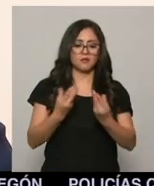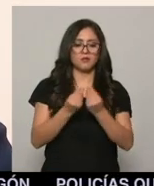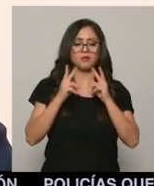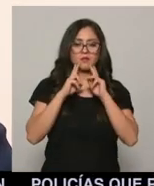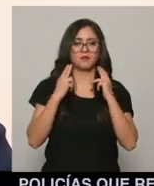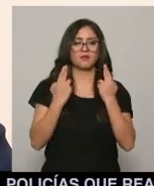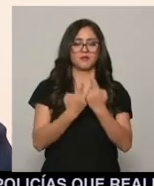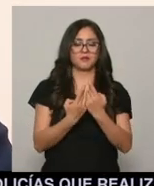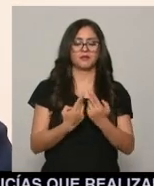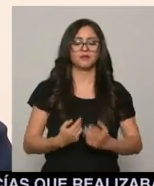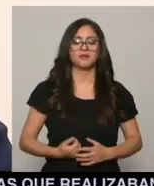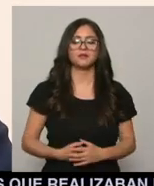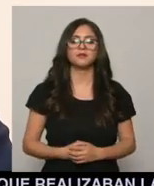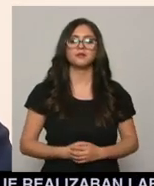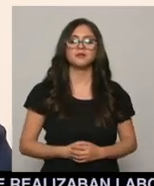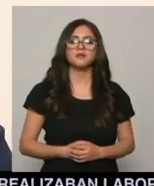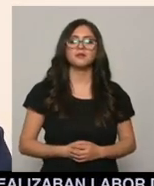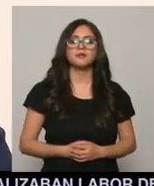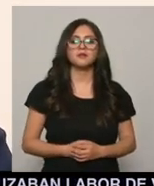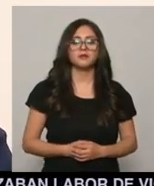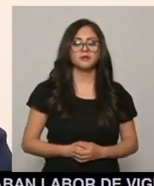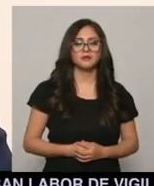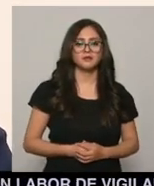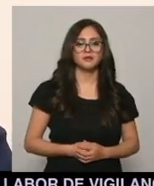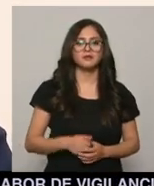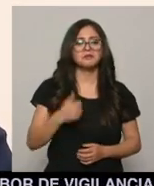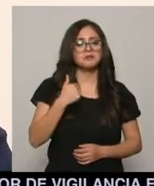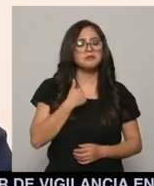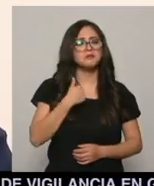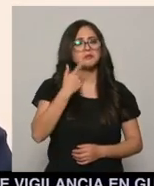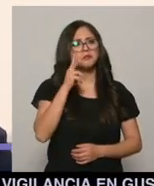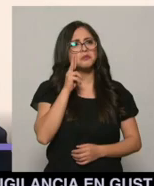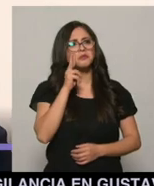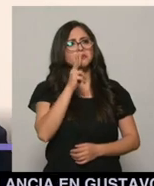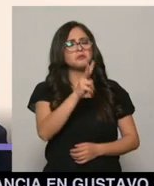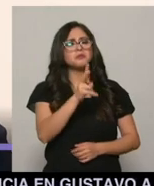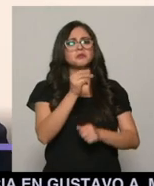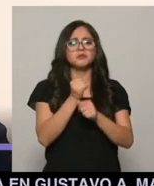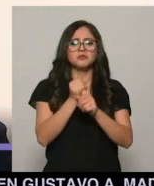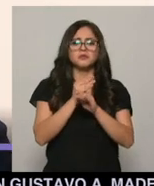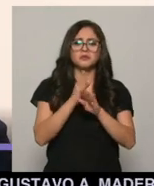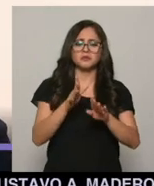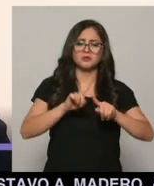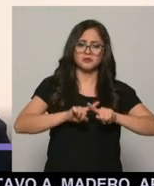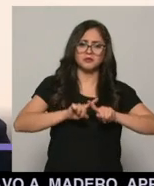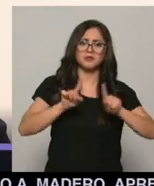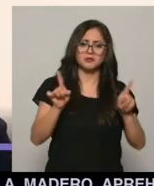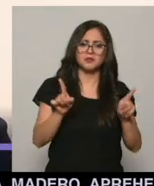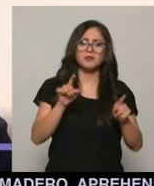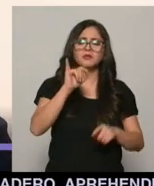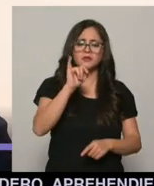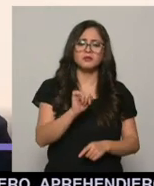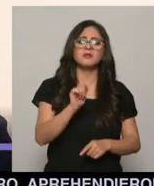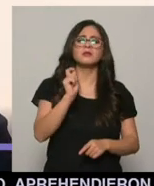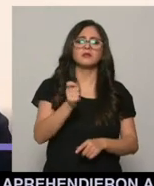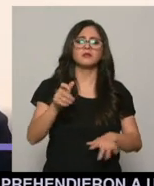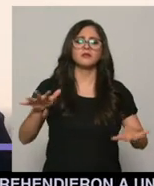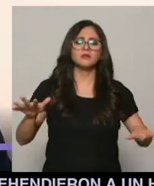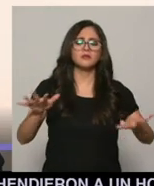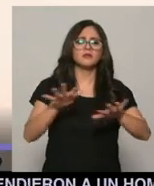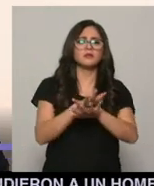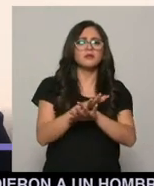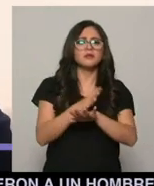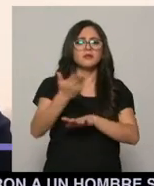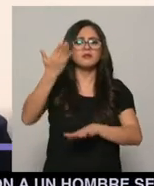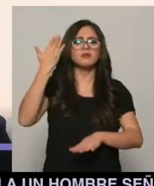informe diferente, un informe que sí nos dice que estamos en la ruta de una ruptura de régimen, no